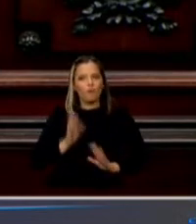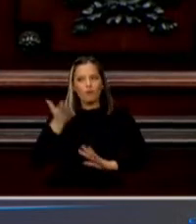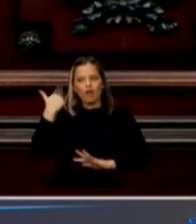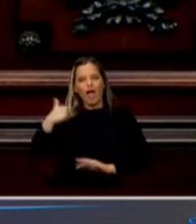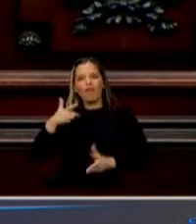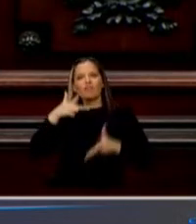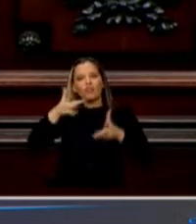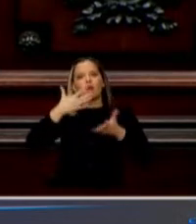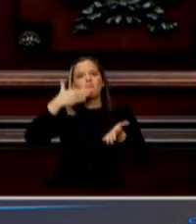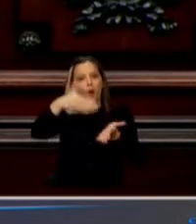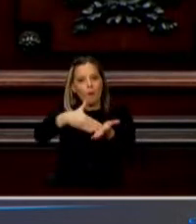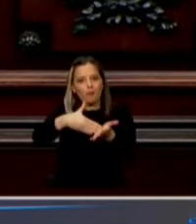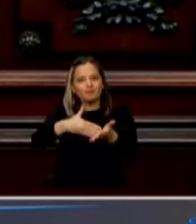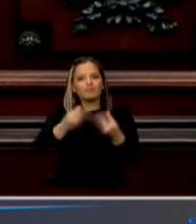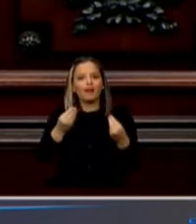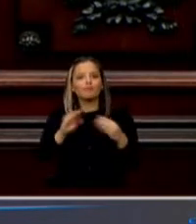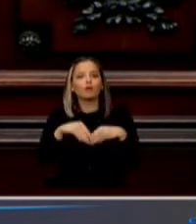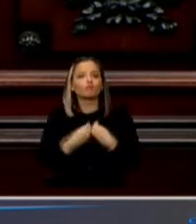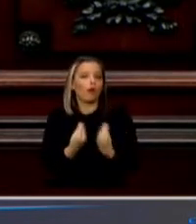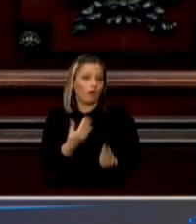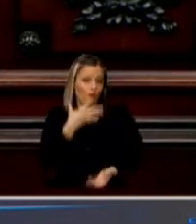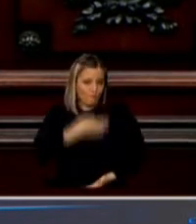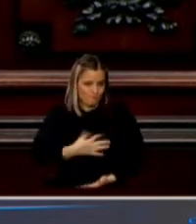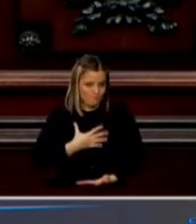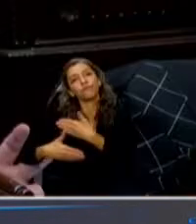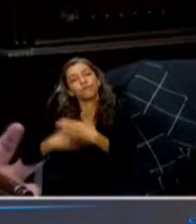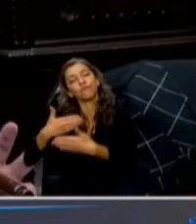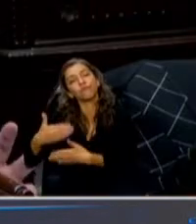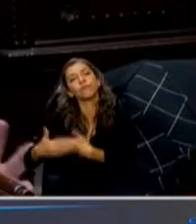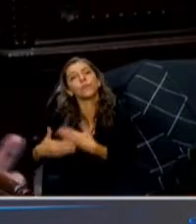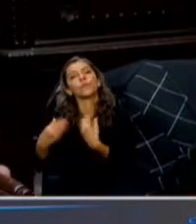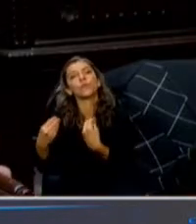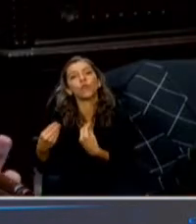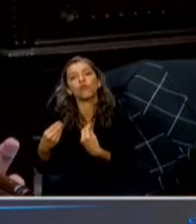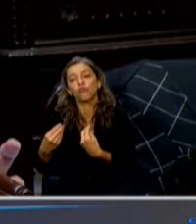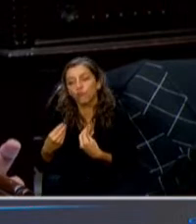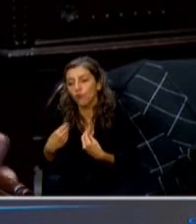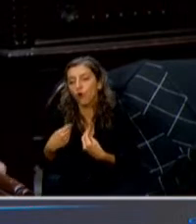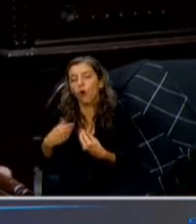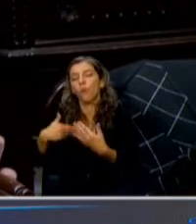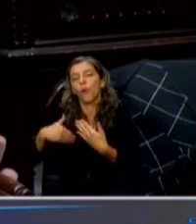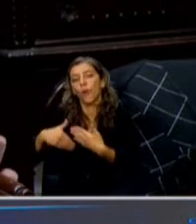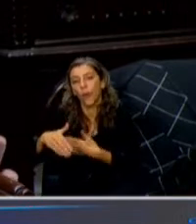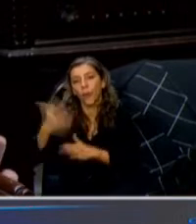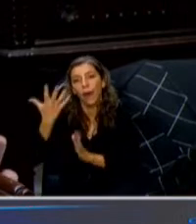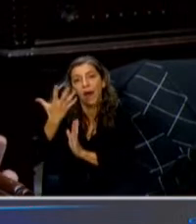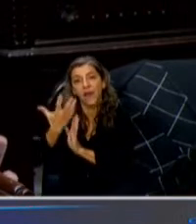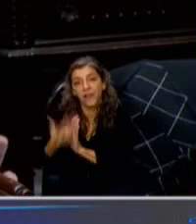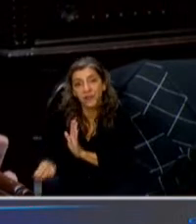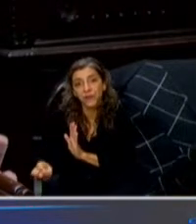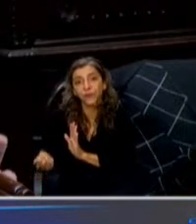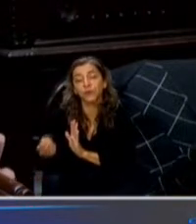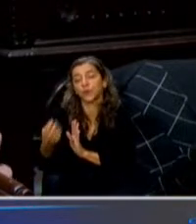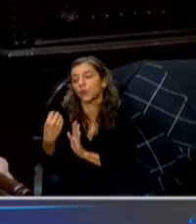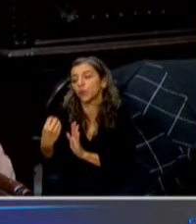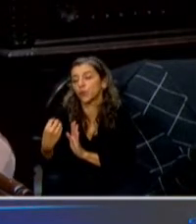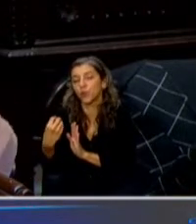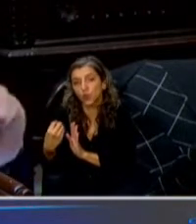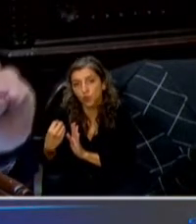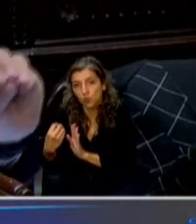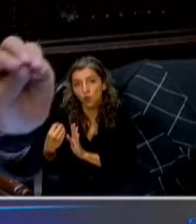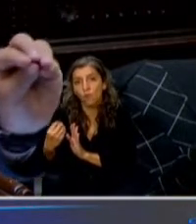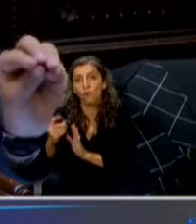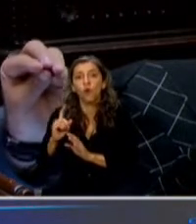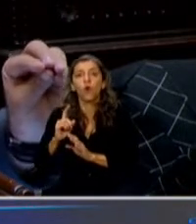decir que me había olvidado de Lozano, pero fue un gran diputado, pero me había olvidado que era candidato. Claro, también está Gabriel Mariotto del Espacio Soberano. Nunca